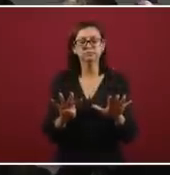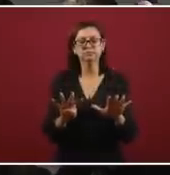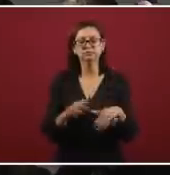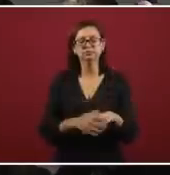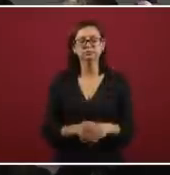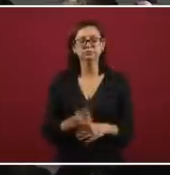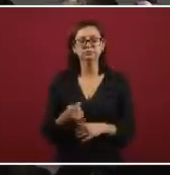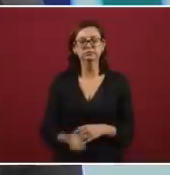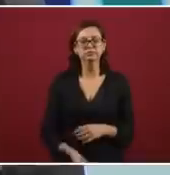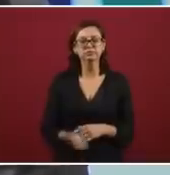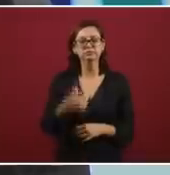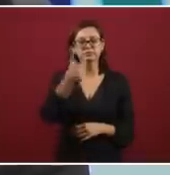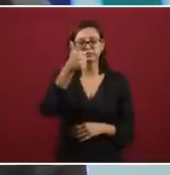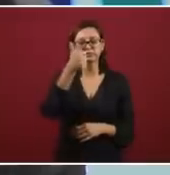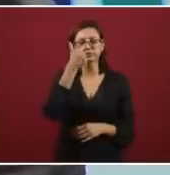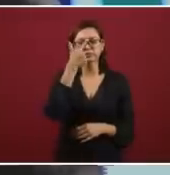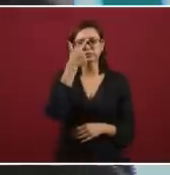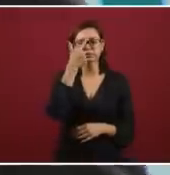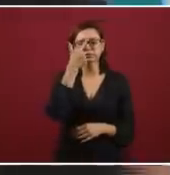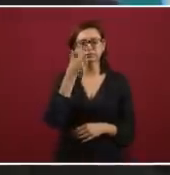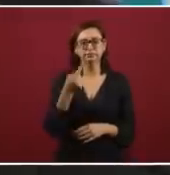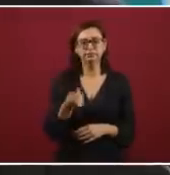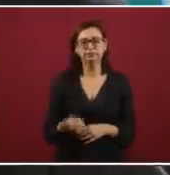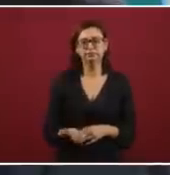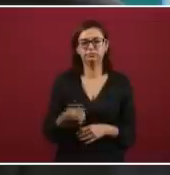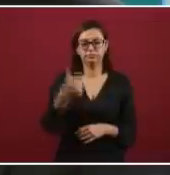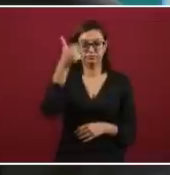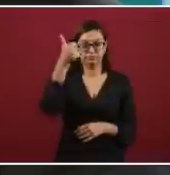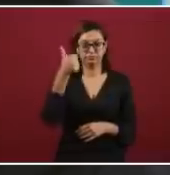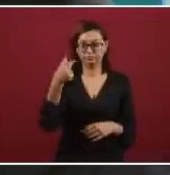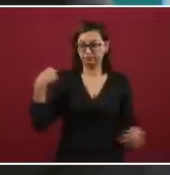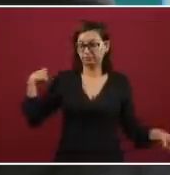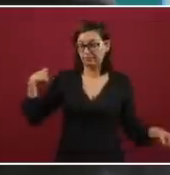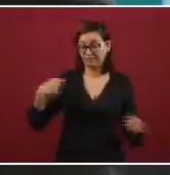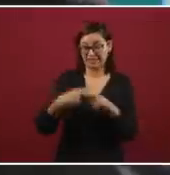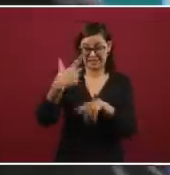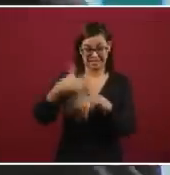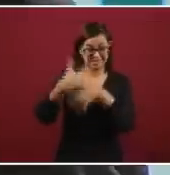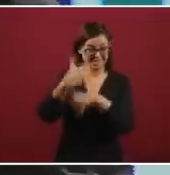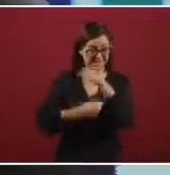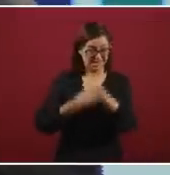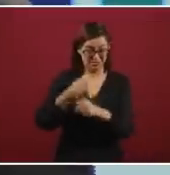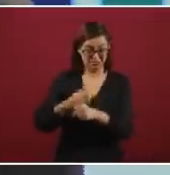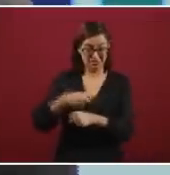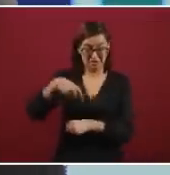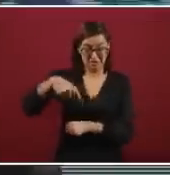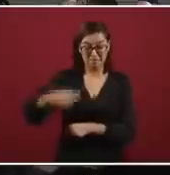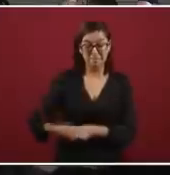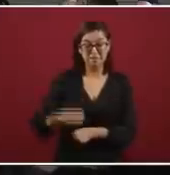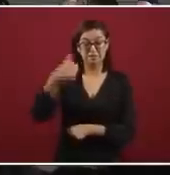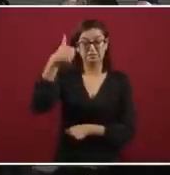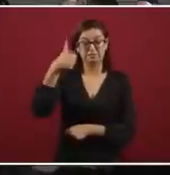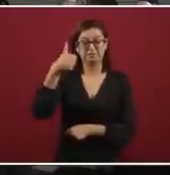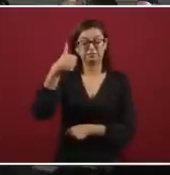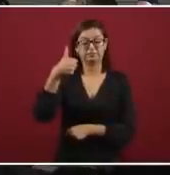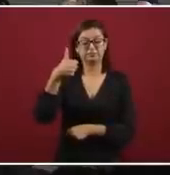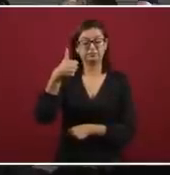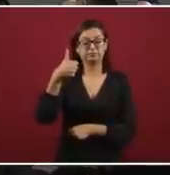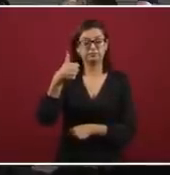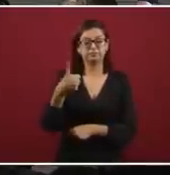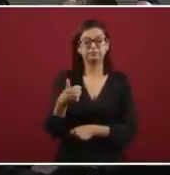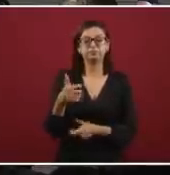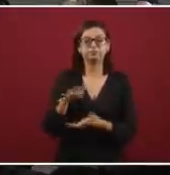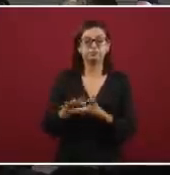2019, por primera vez en los últimos 15 años vamos a tener